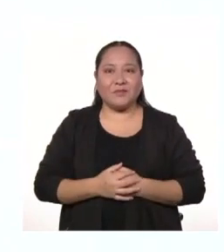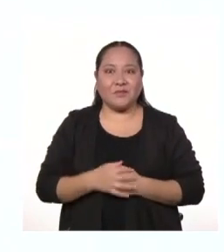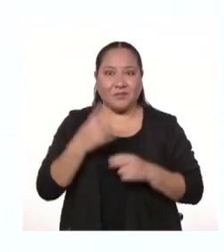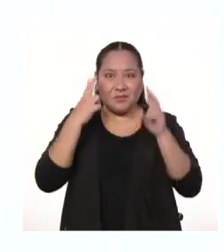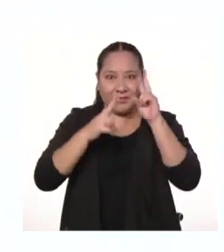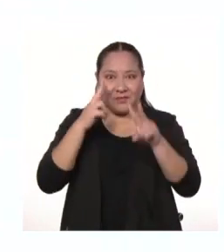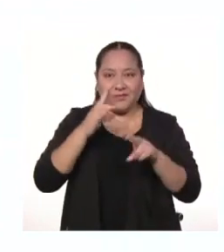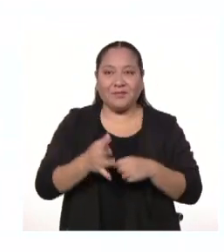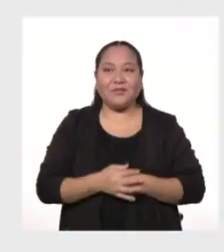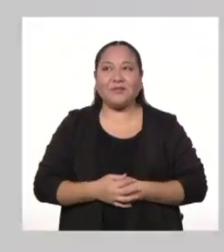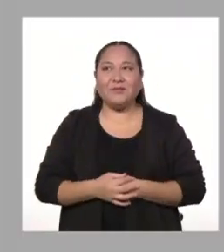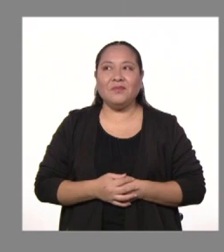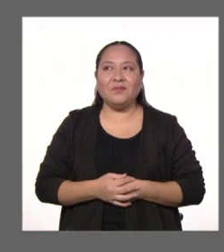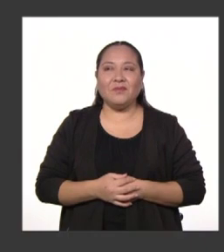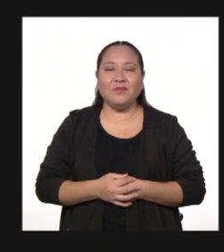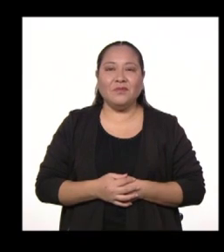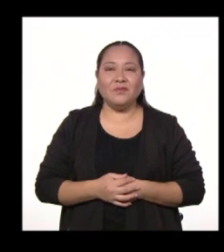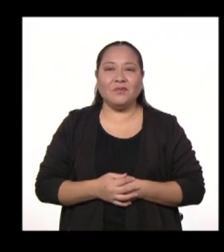el video!